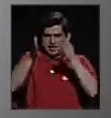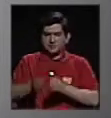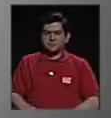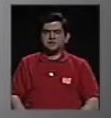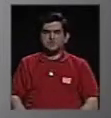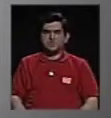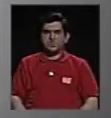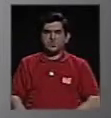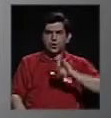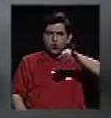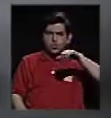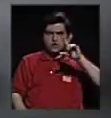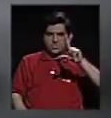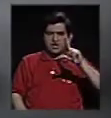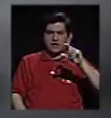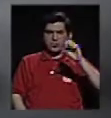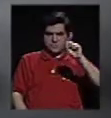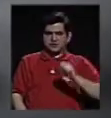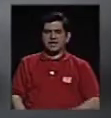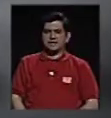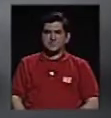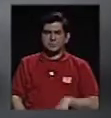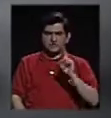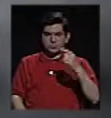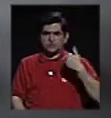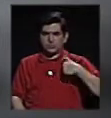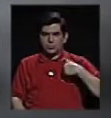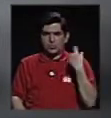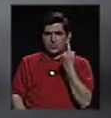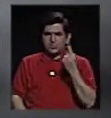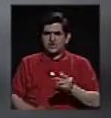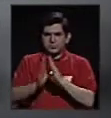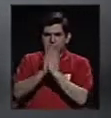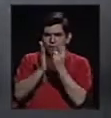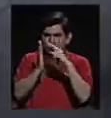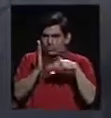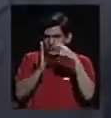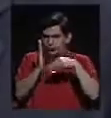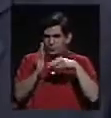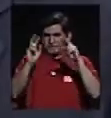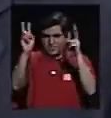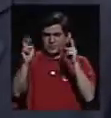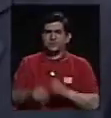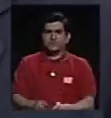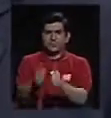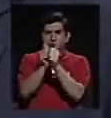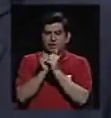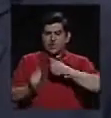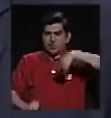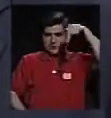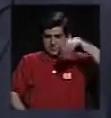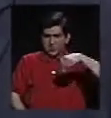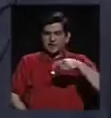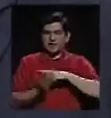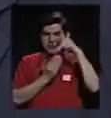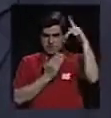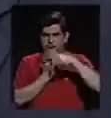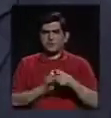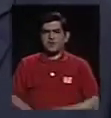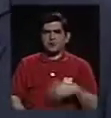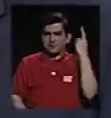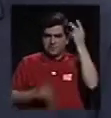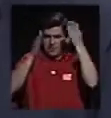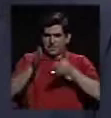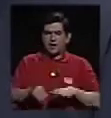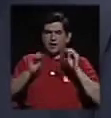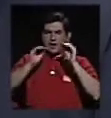León Sánchez, Literatura de un hombre solo. Y en esta ocasión nos acompaña en el programa el